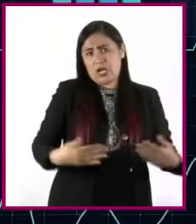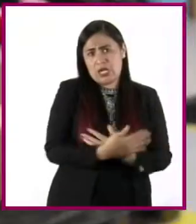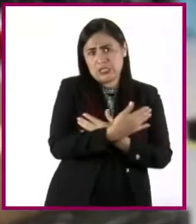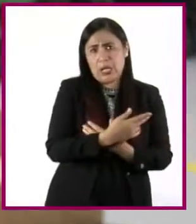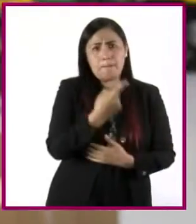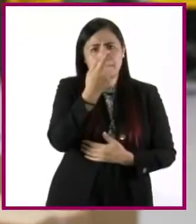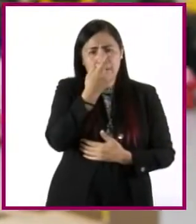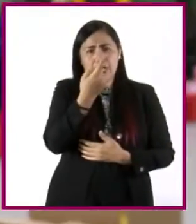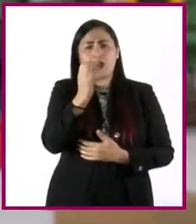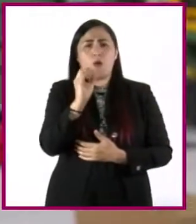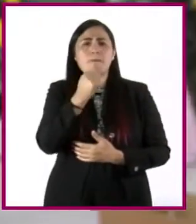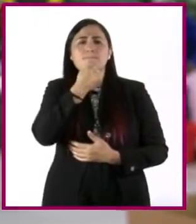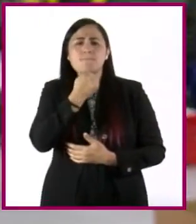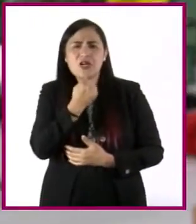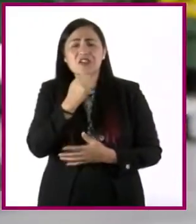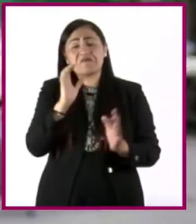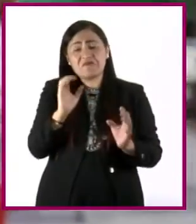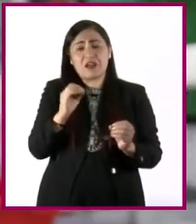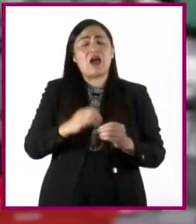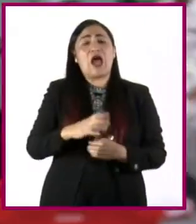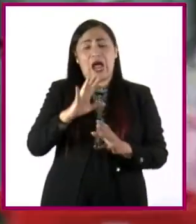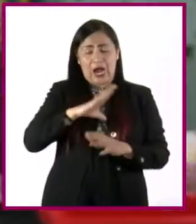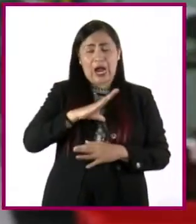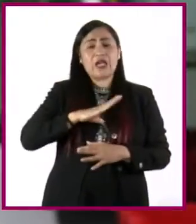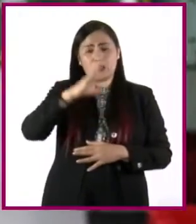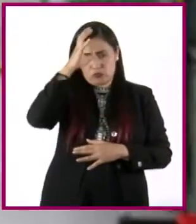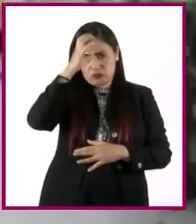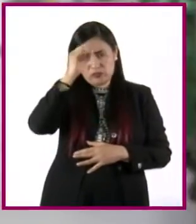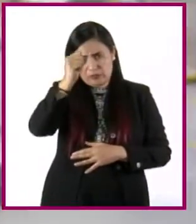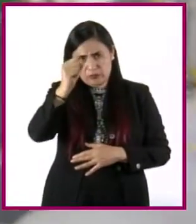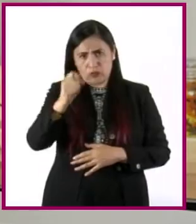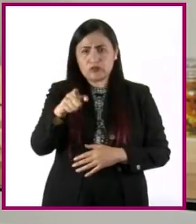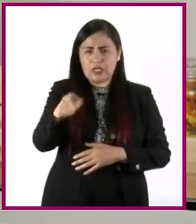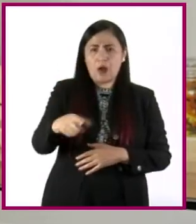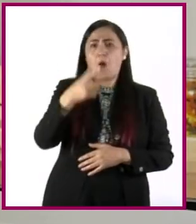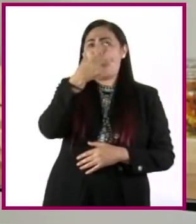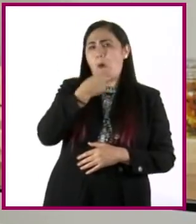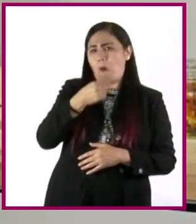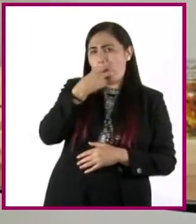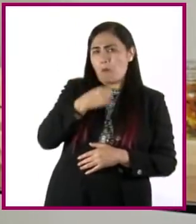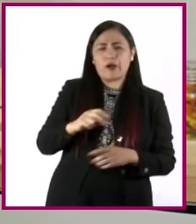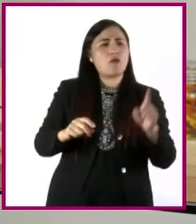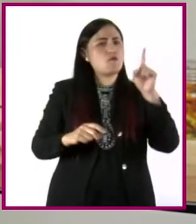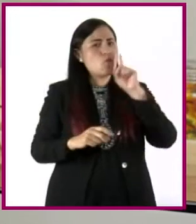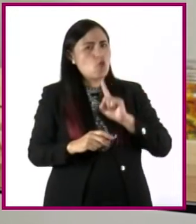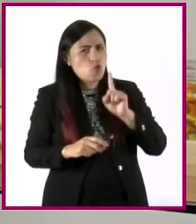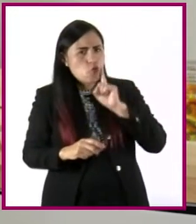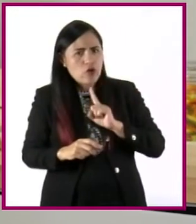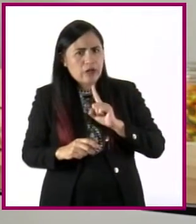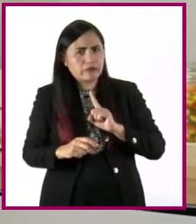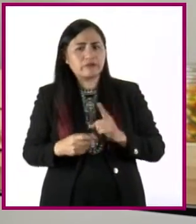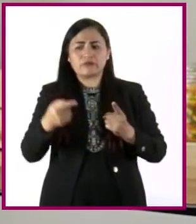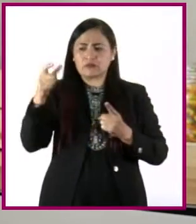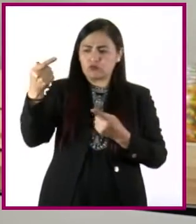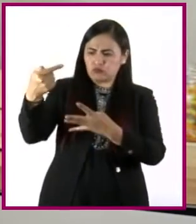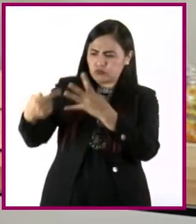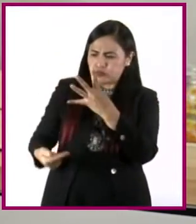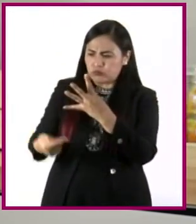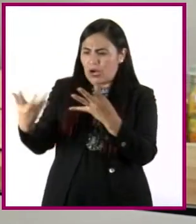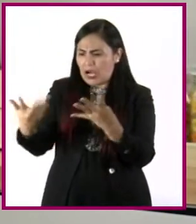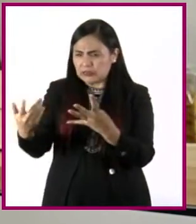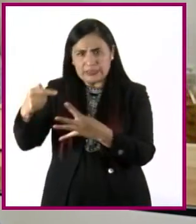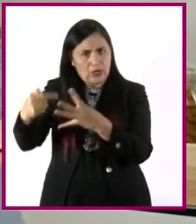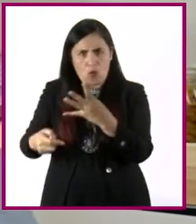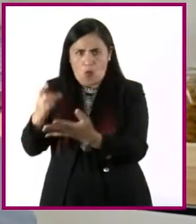que significa que existen conceptos estrictamente definidos de masculinidad y feminidad y comportamientos esperados tanto